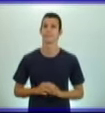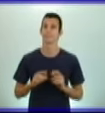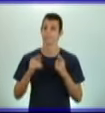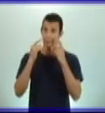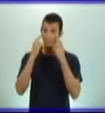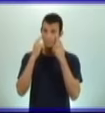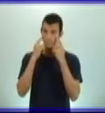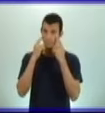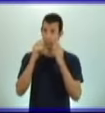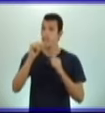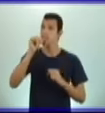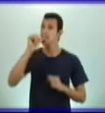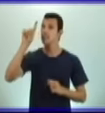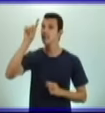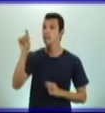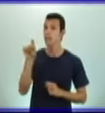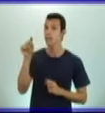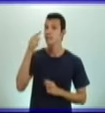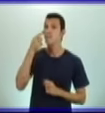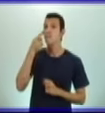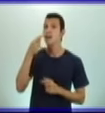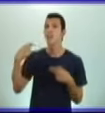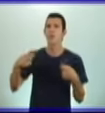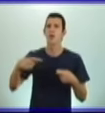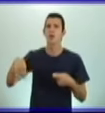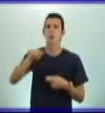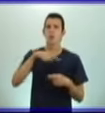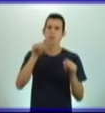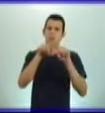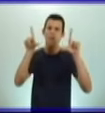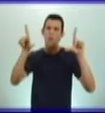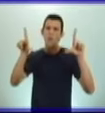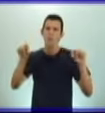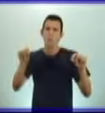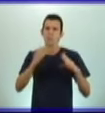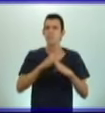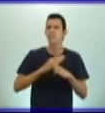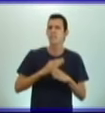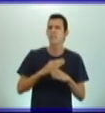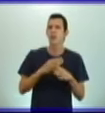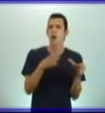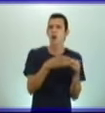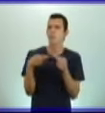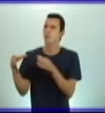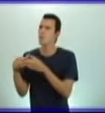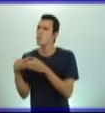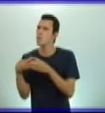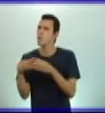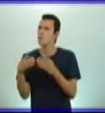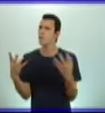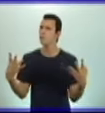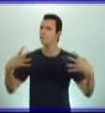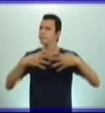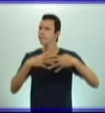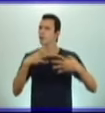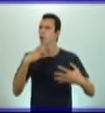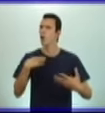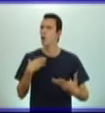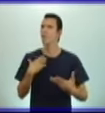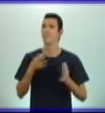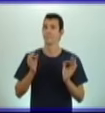ejercicio dice: expresa la definición de esta función como correspondencia entre dos conjuntos, es decir, ver el ejercicio inicial que hicimos en la clase